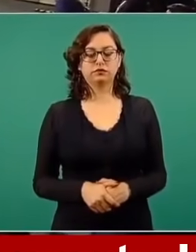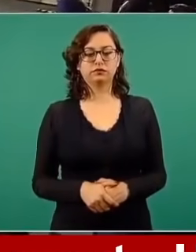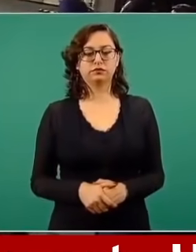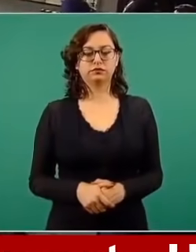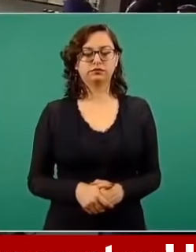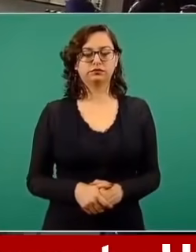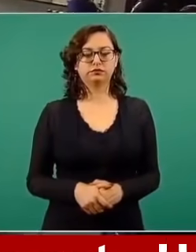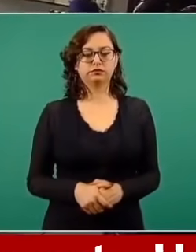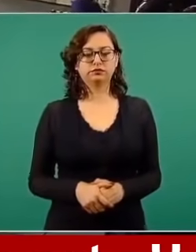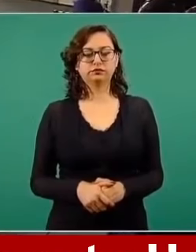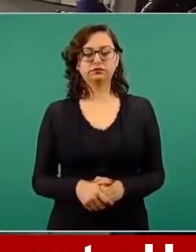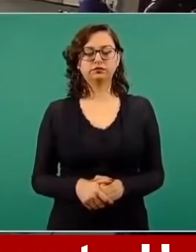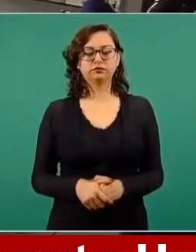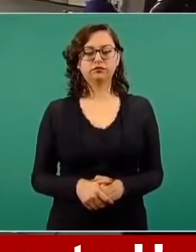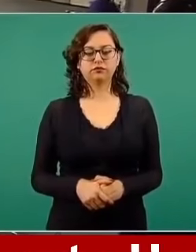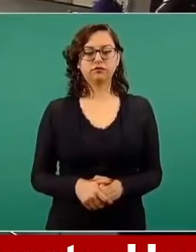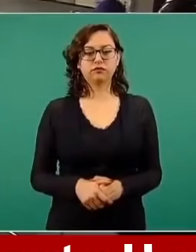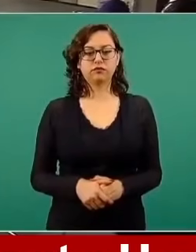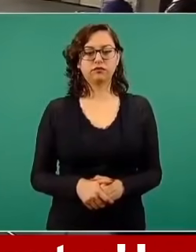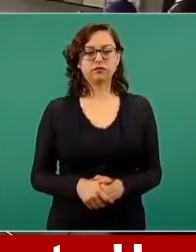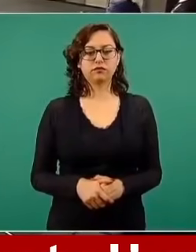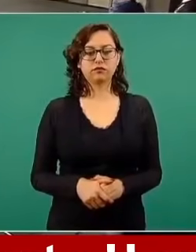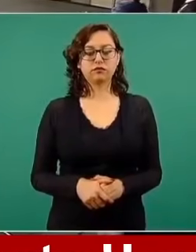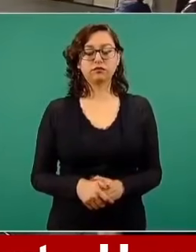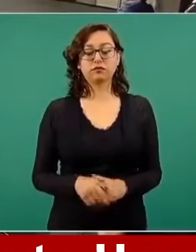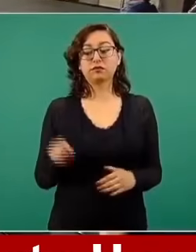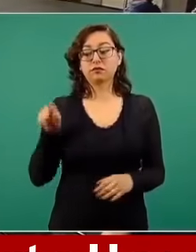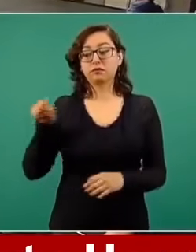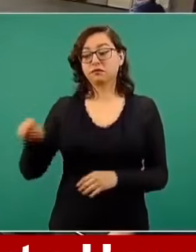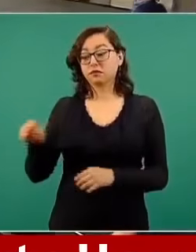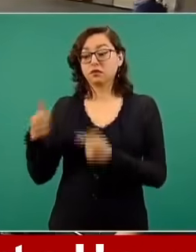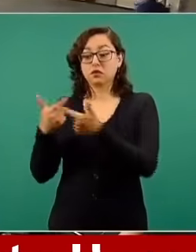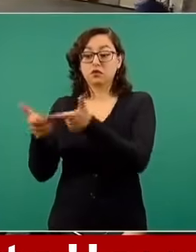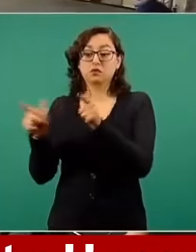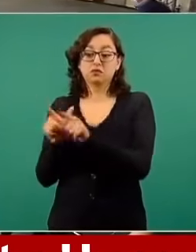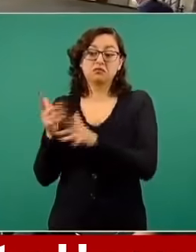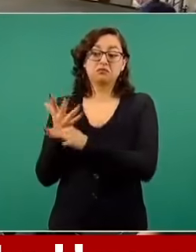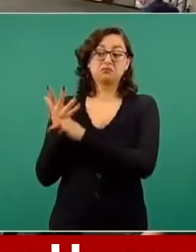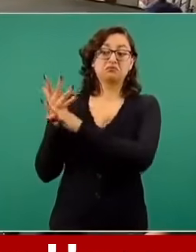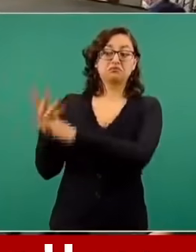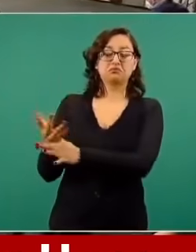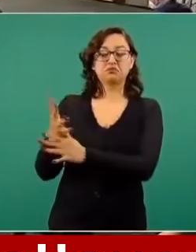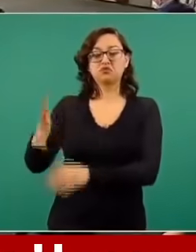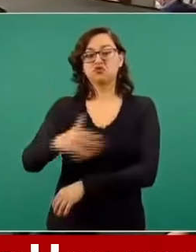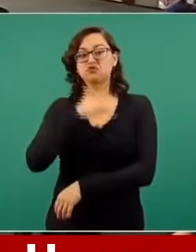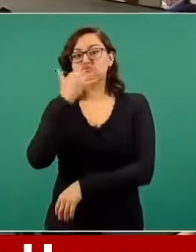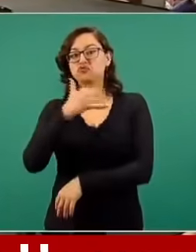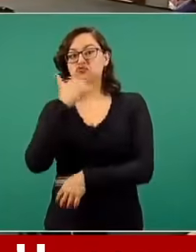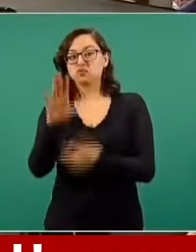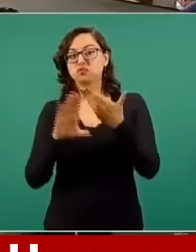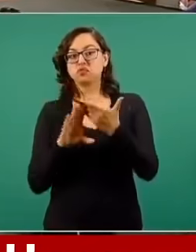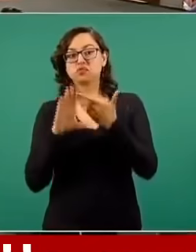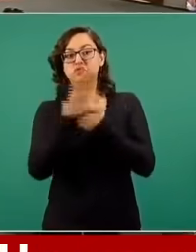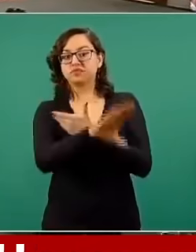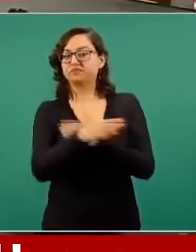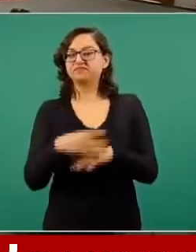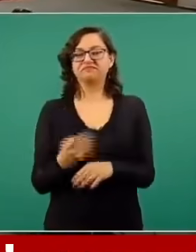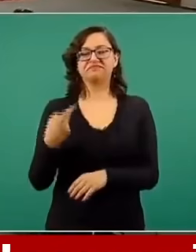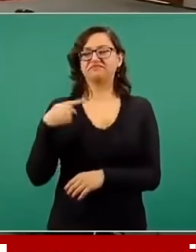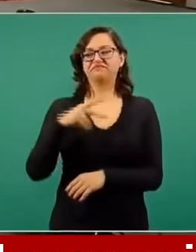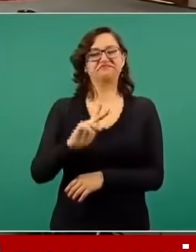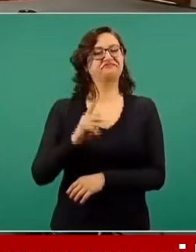Supuestamente el grupo es contra la corrupción, pero yo siempre digo que es